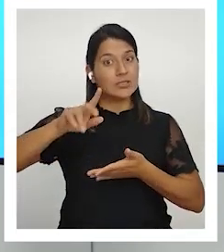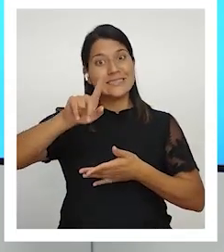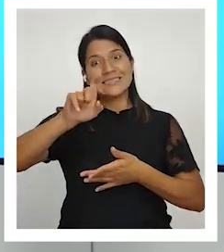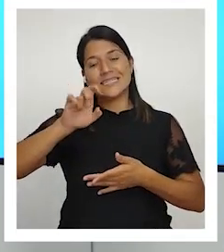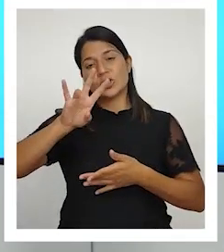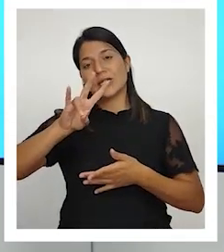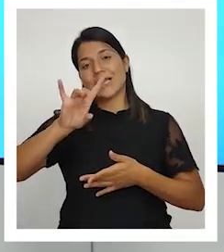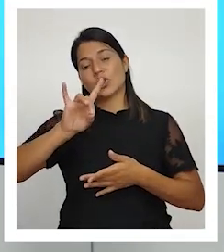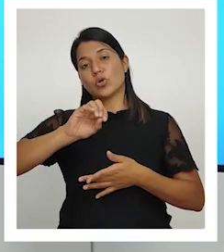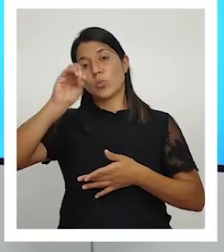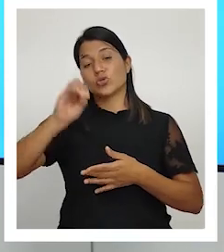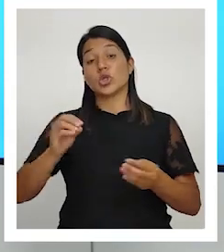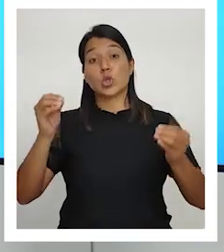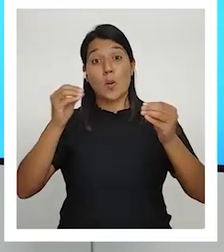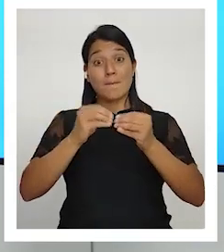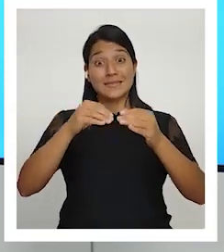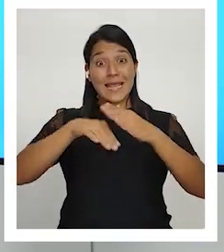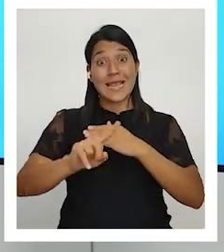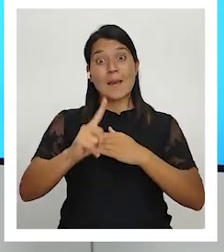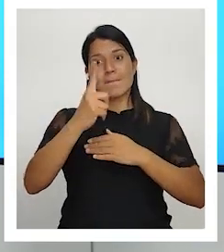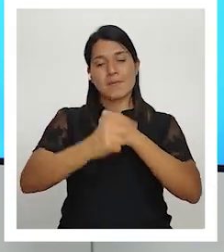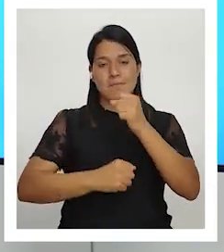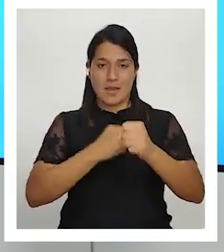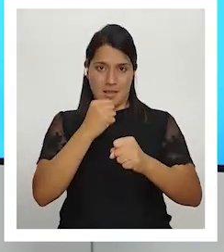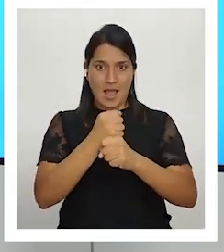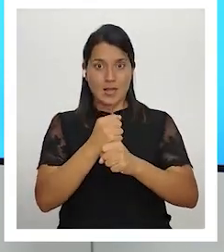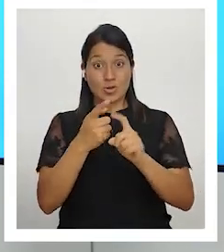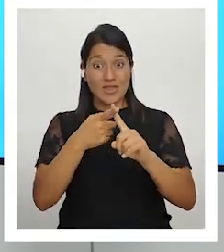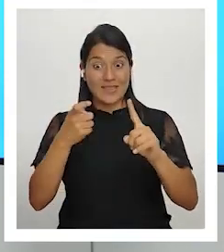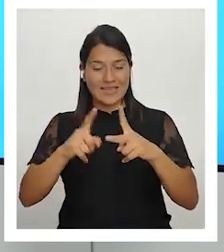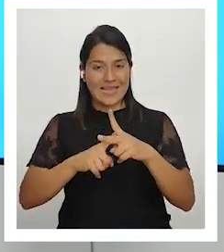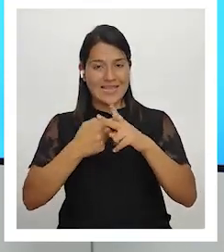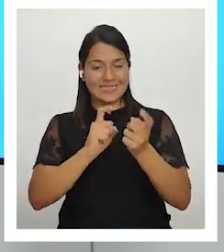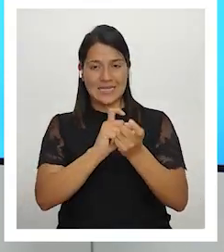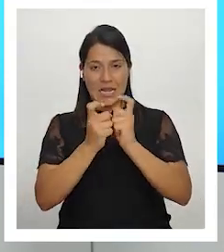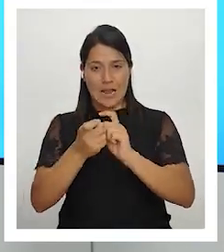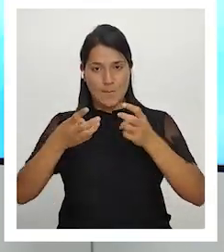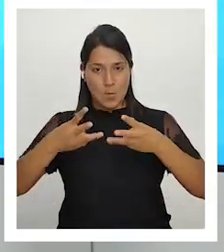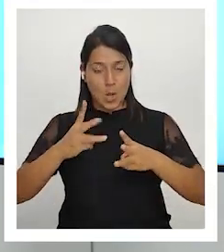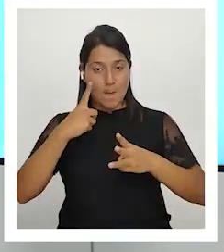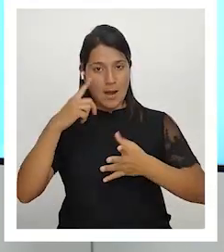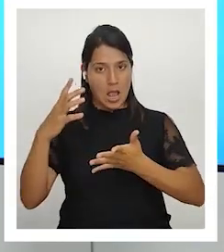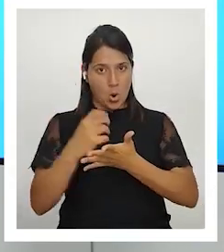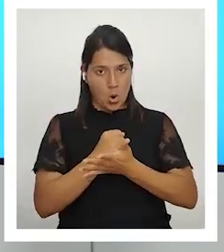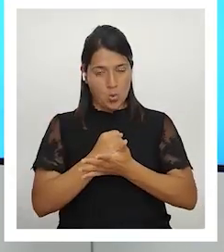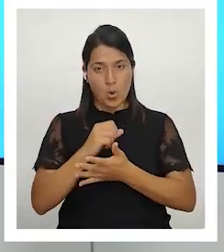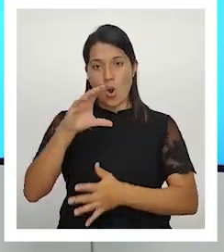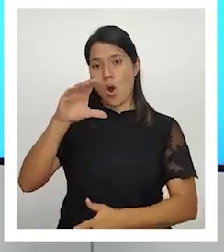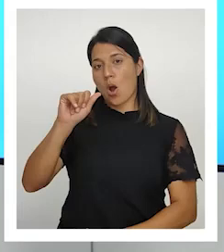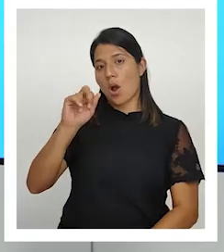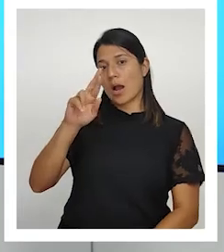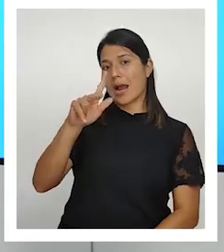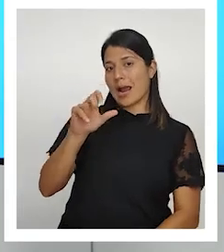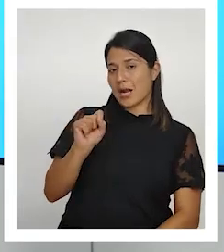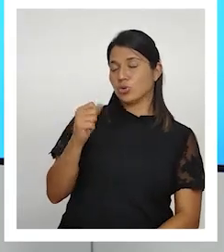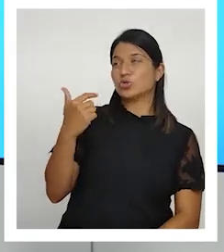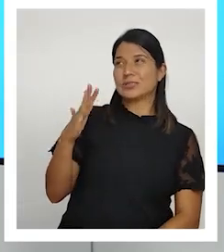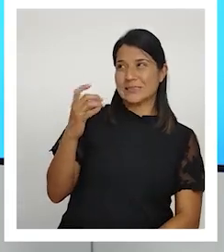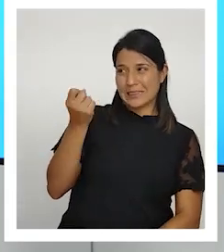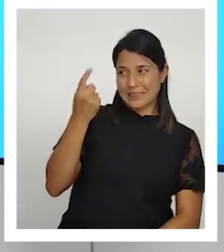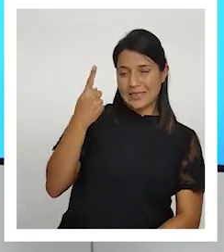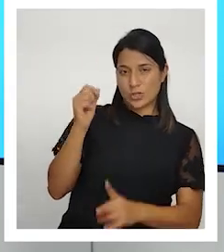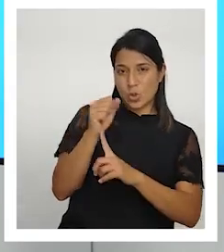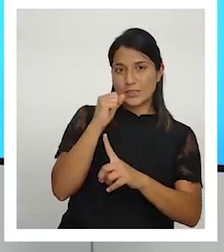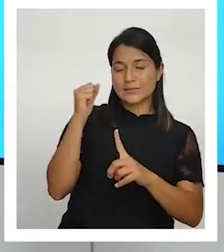solo en el primer año de aplicado el cambio de metodología de cobro. Bueno, don Carlos, ya entendiendo un poco el contexto, ¿verdad?, para la